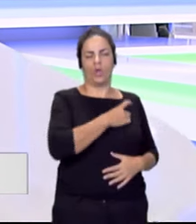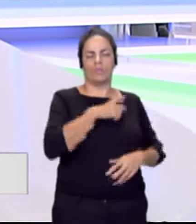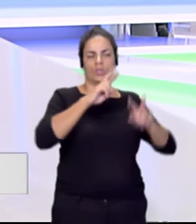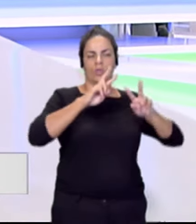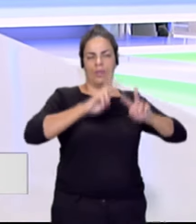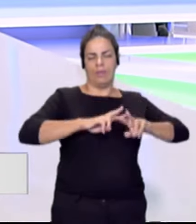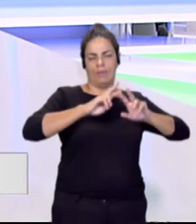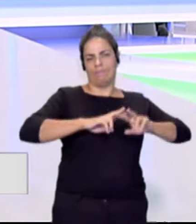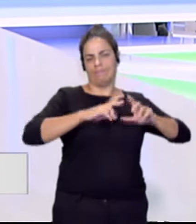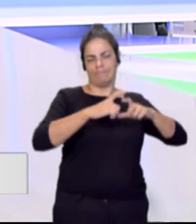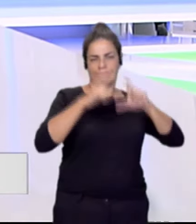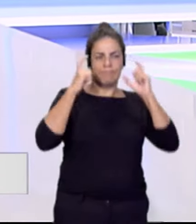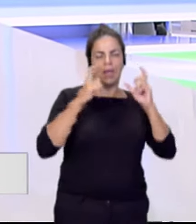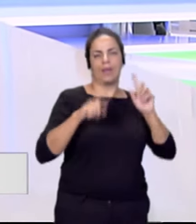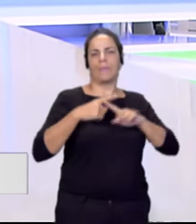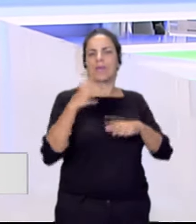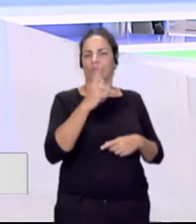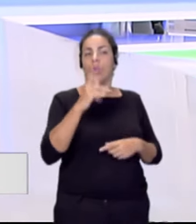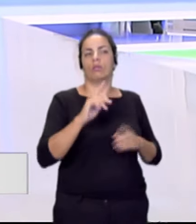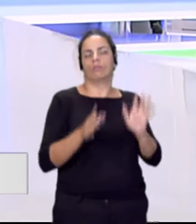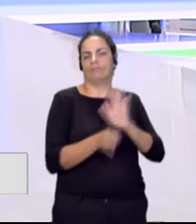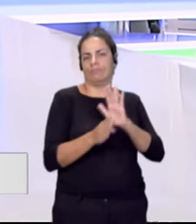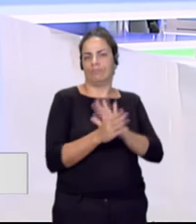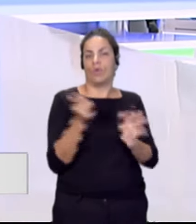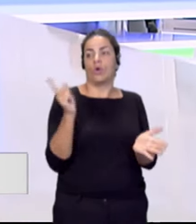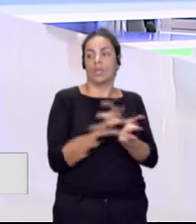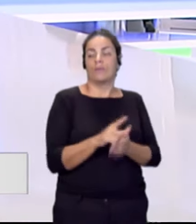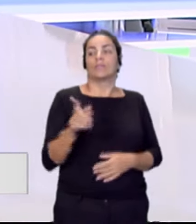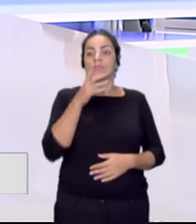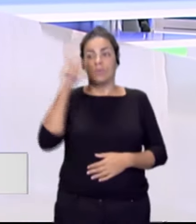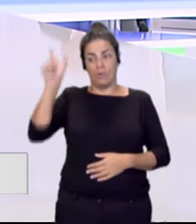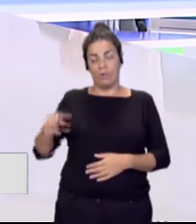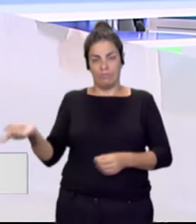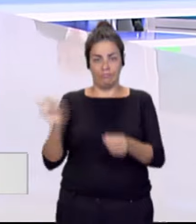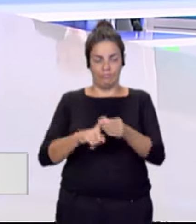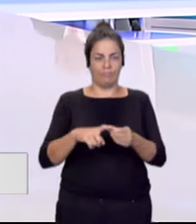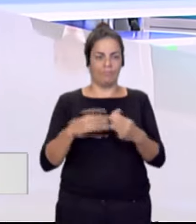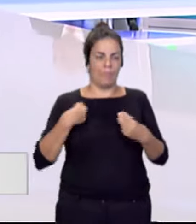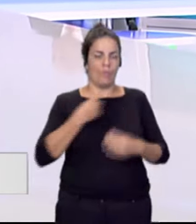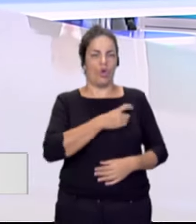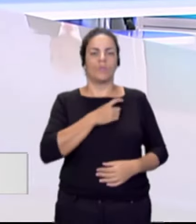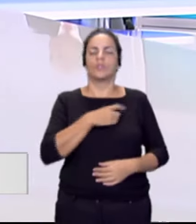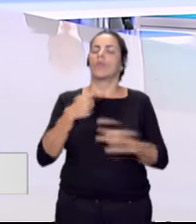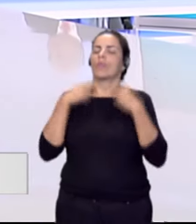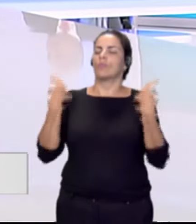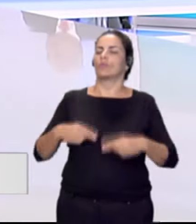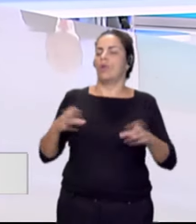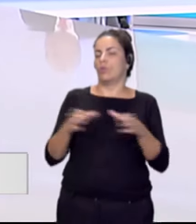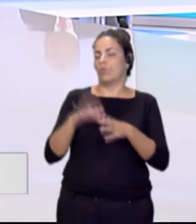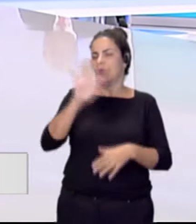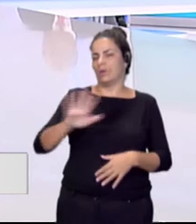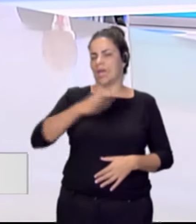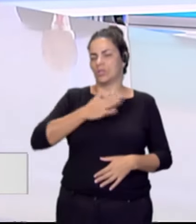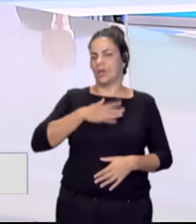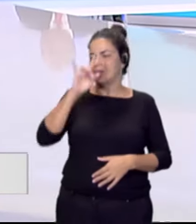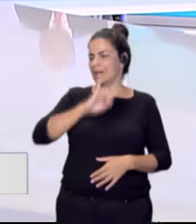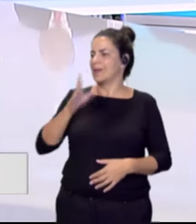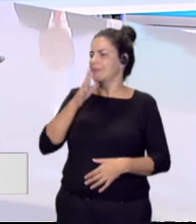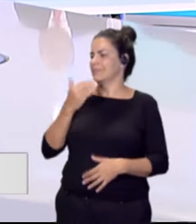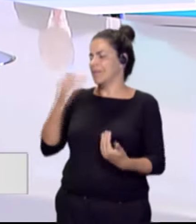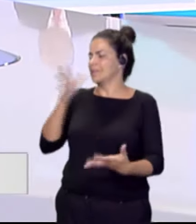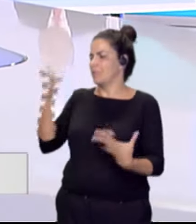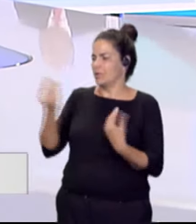caso Coldo, como ha dicho José Alberto Díaz Estebanes, que está además en esa comisión, diputado del Grupo Nacionalista Canario. Gracias por estar esta mañana con nosotros. Muy amable, muy buenos